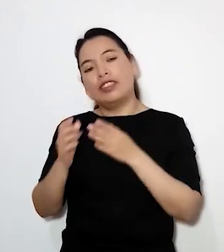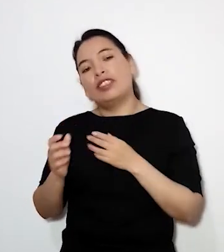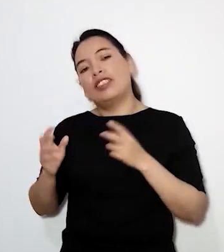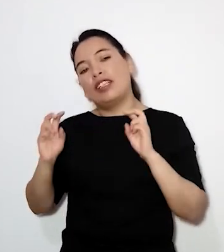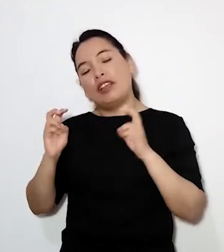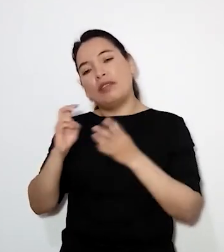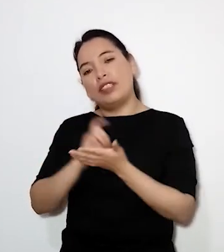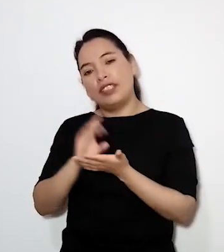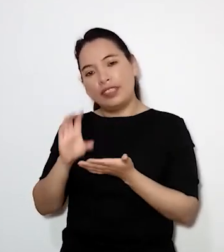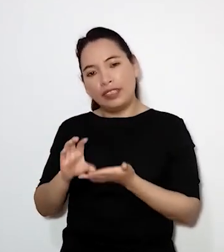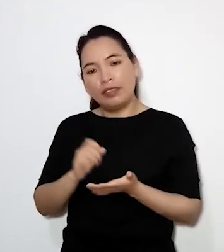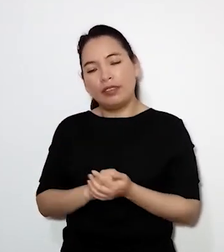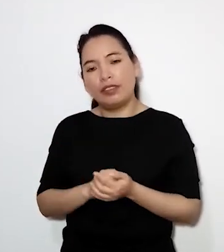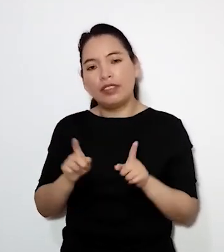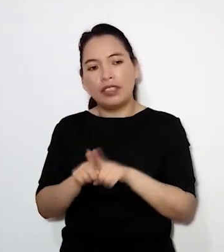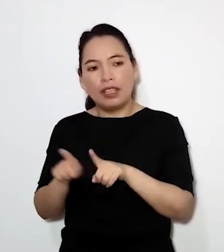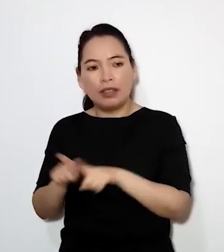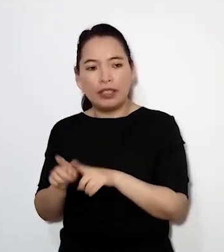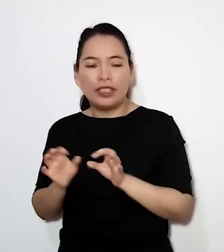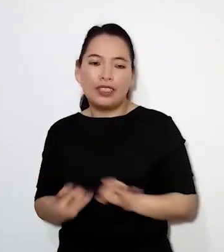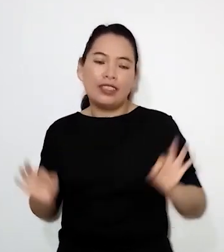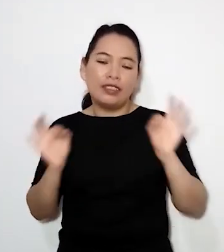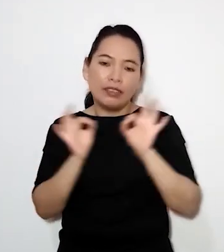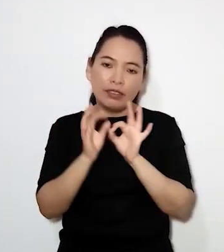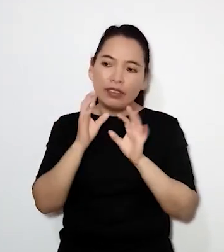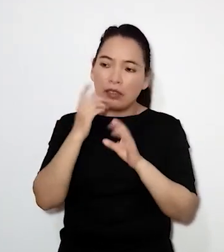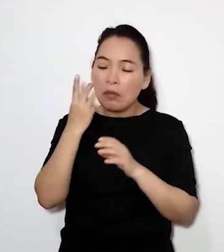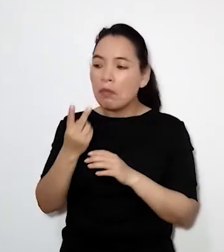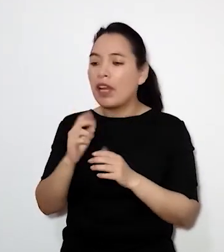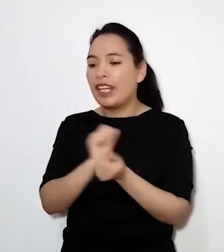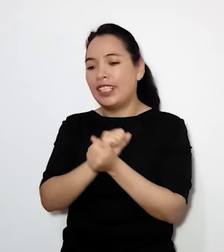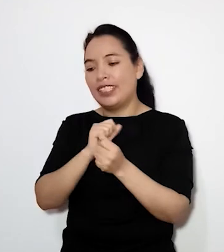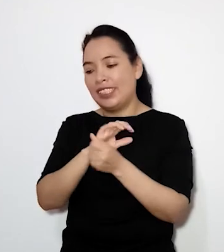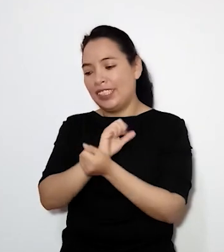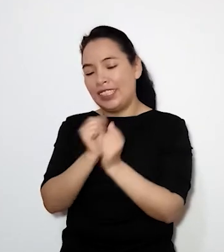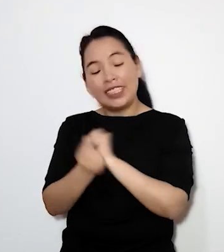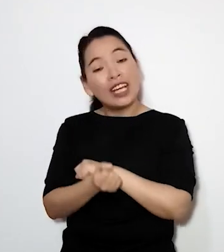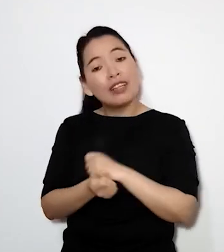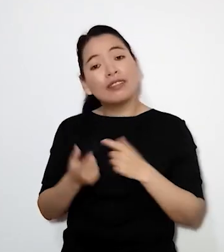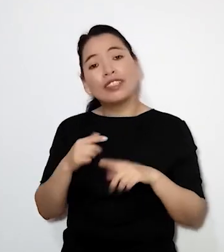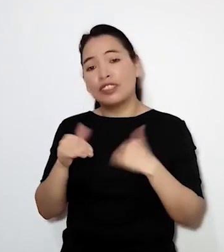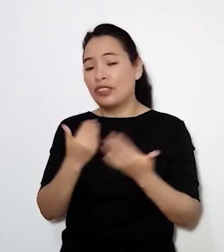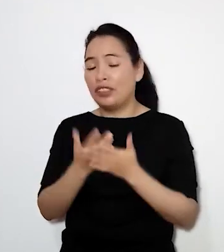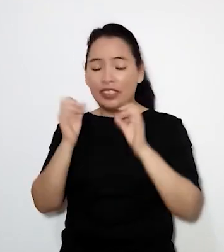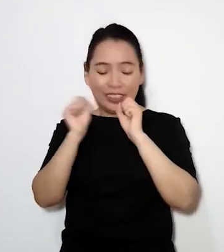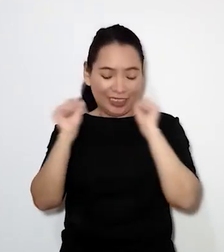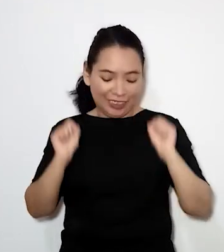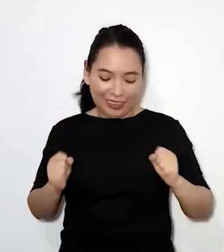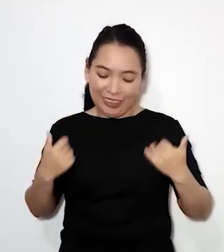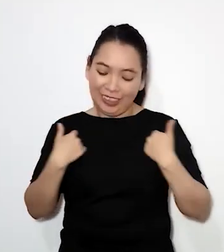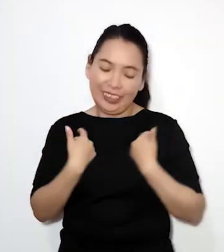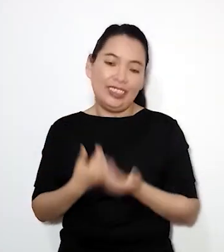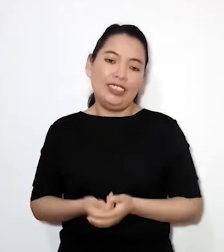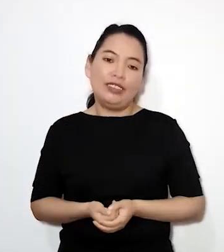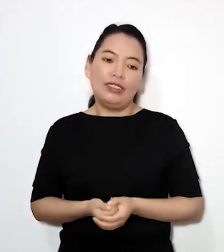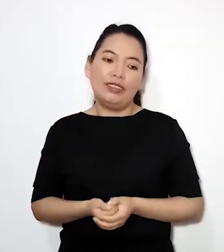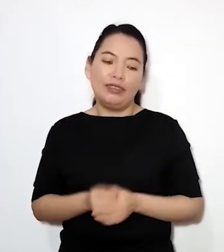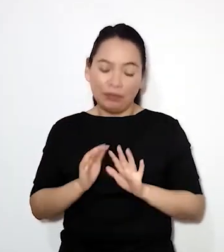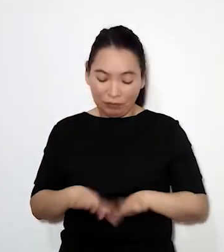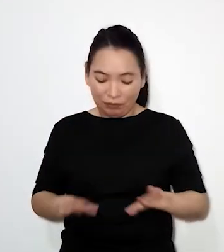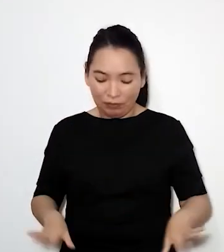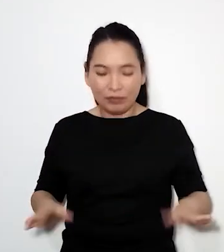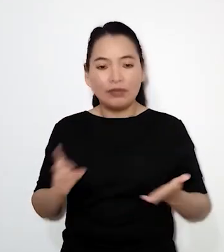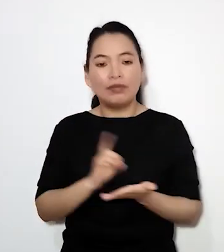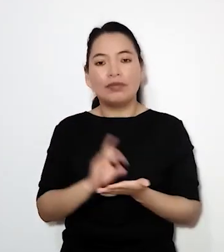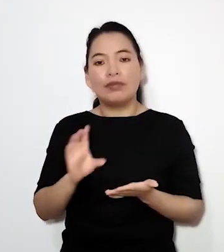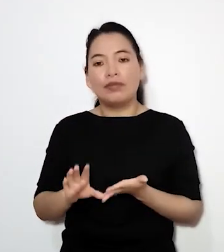el estigma cultural más grande que existe en nuestras culturas, que los niños con discapacidad realmente no pueden